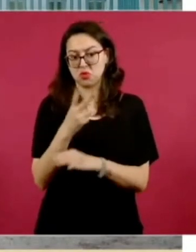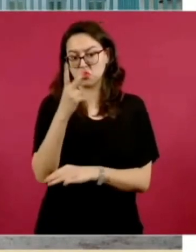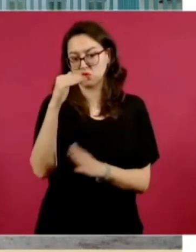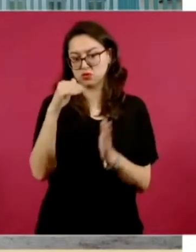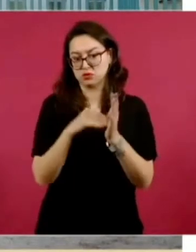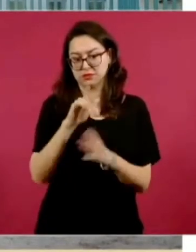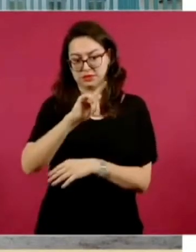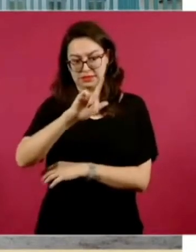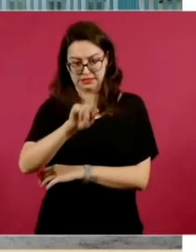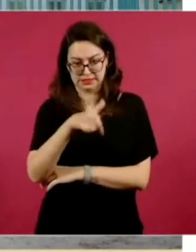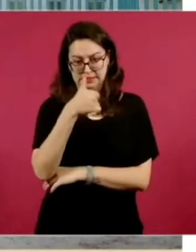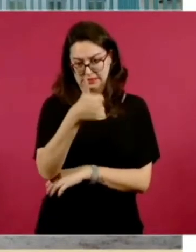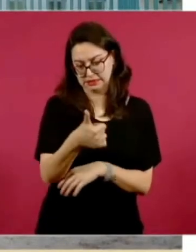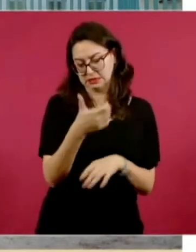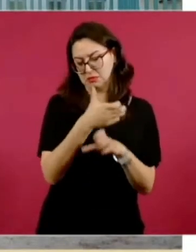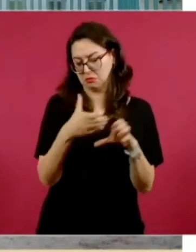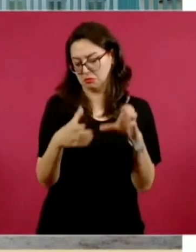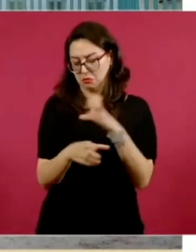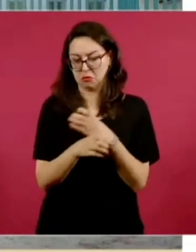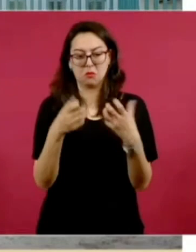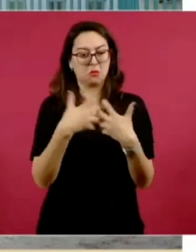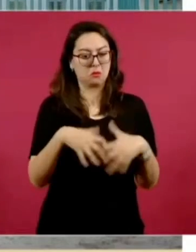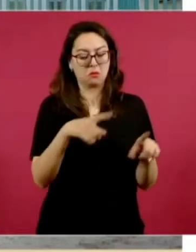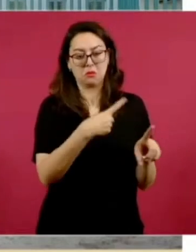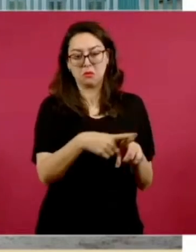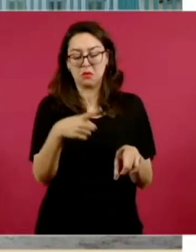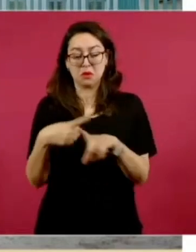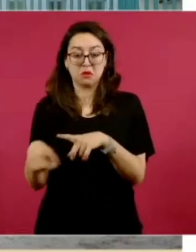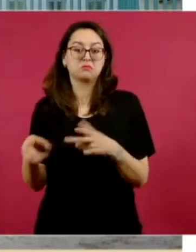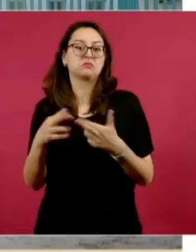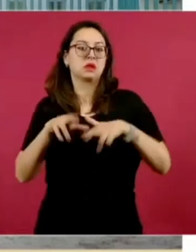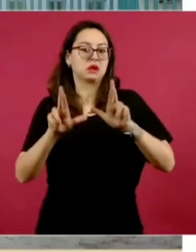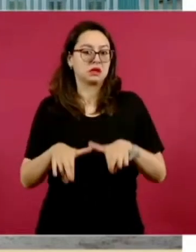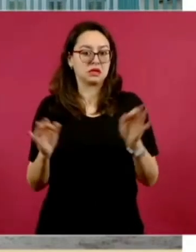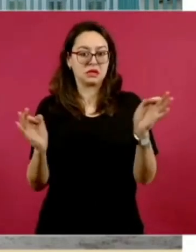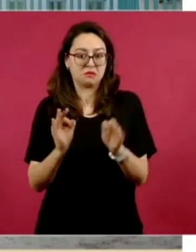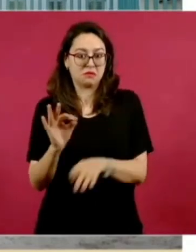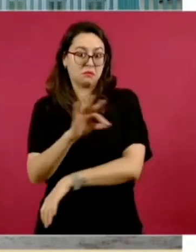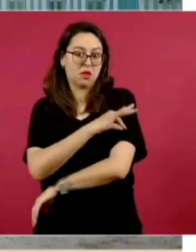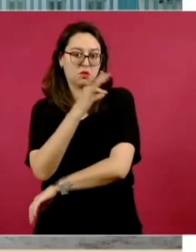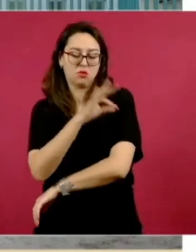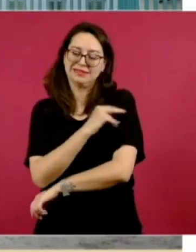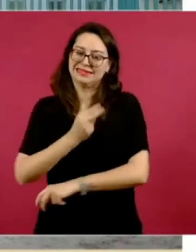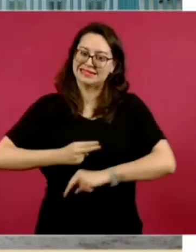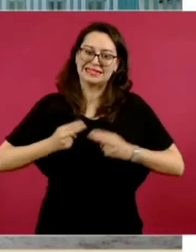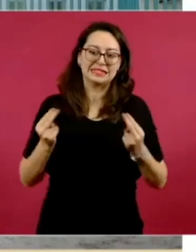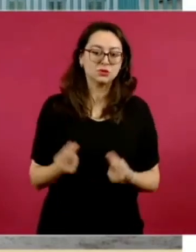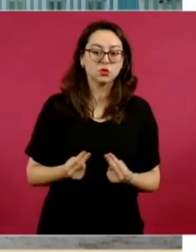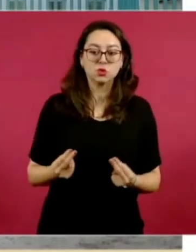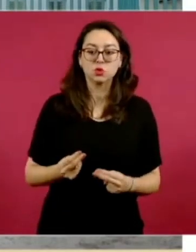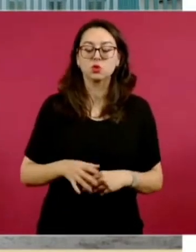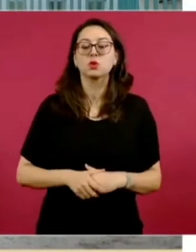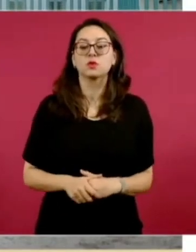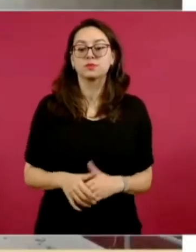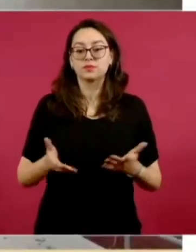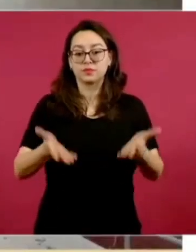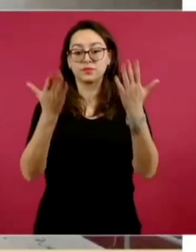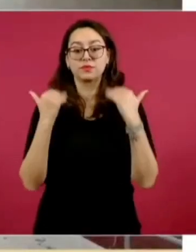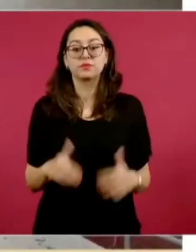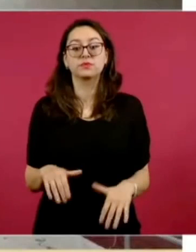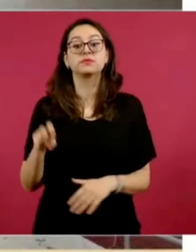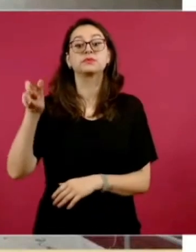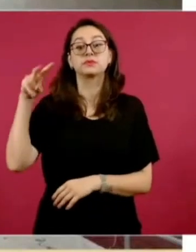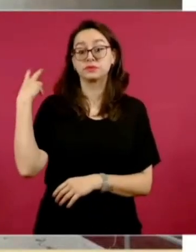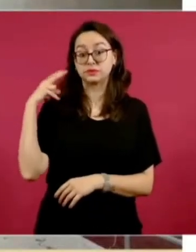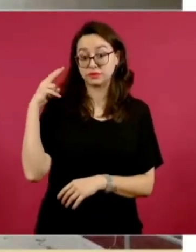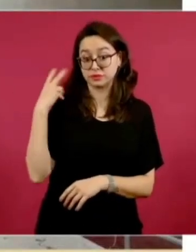equipos, entre otros refrigeradores para vacunas que hacían mucha falta allá en Michoacán. El caso de Veracruz es muy